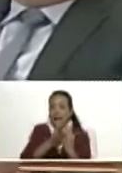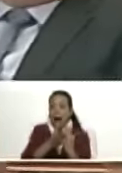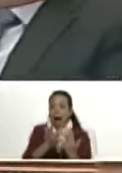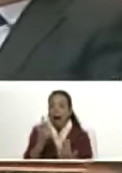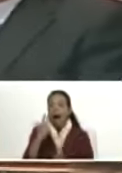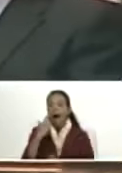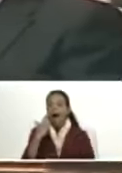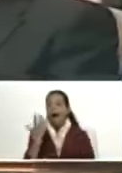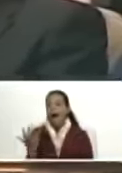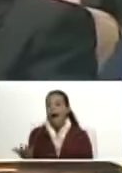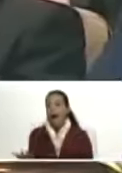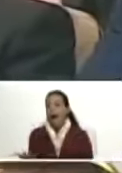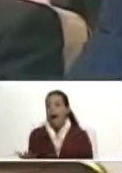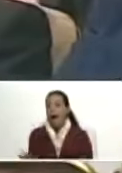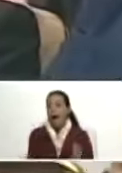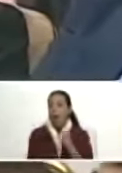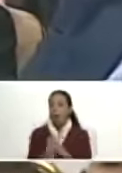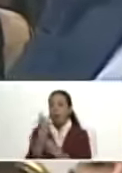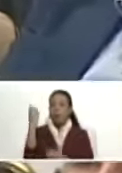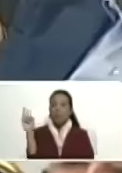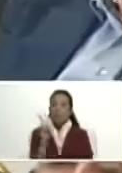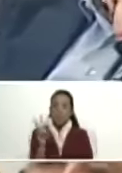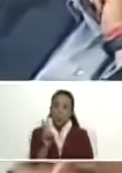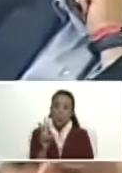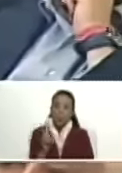conspiración contra Venezuela.